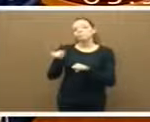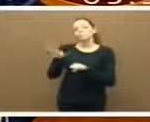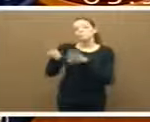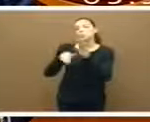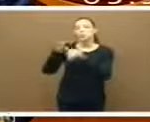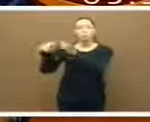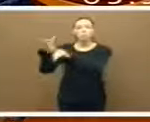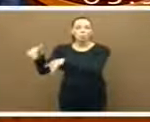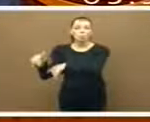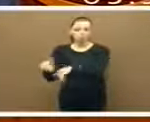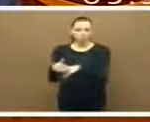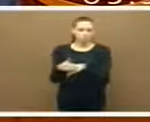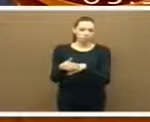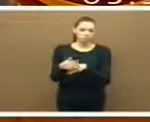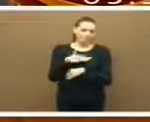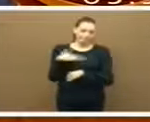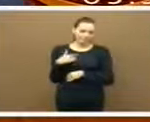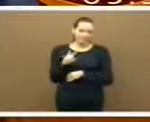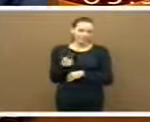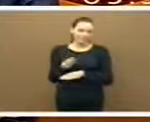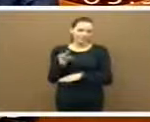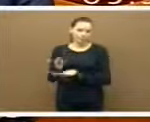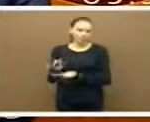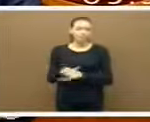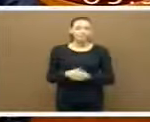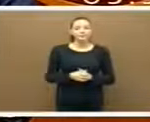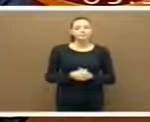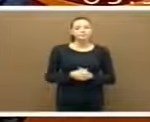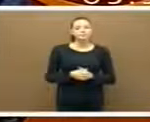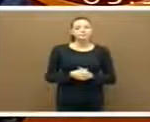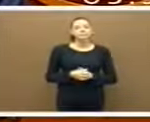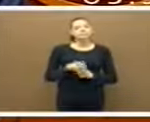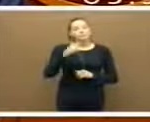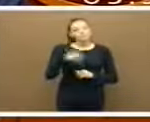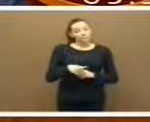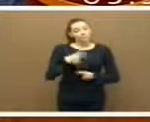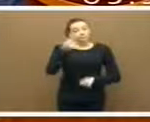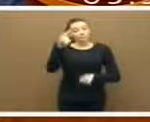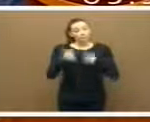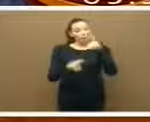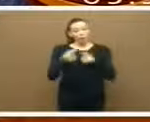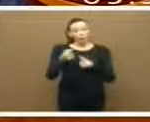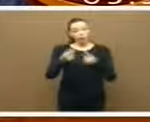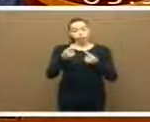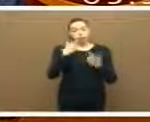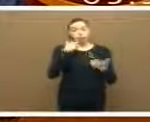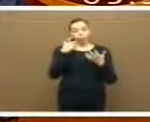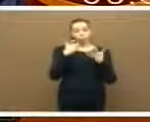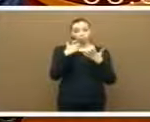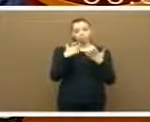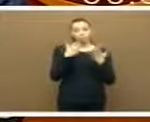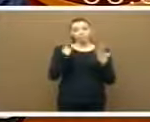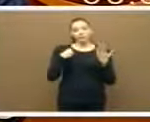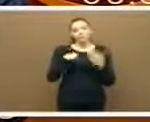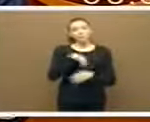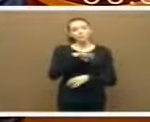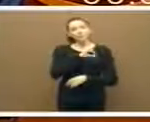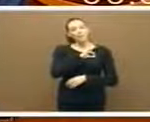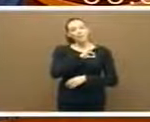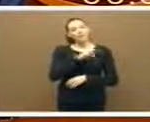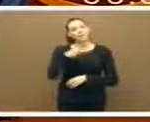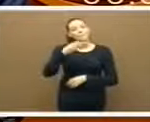anteriores. Y ahora viene esa partida que a todas luces el señor Benito intentaba